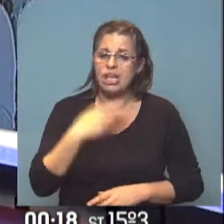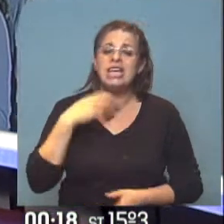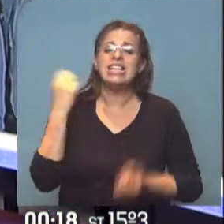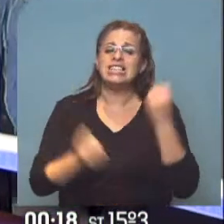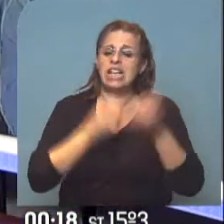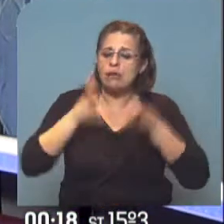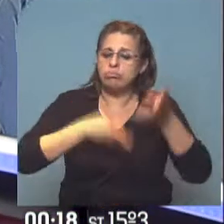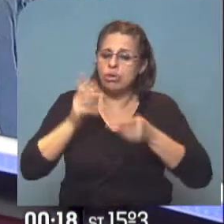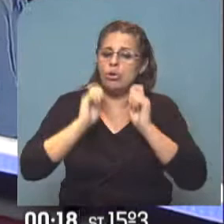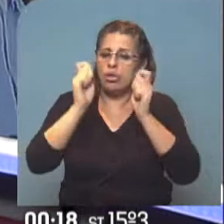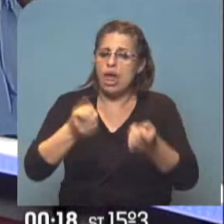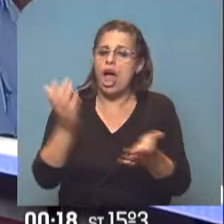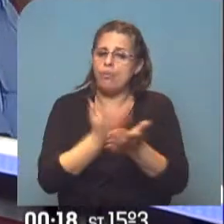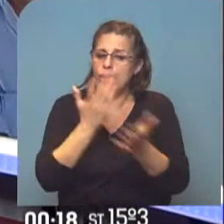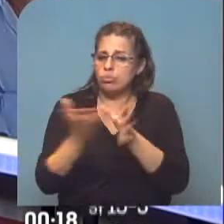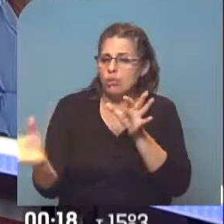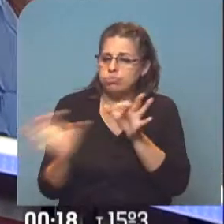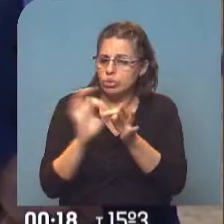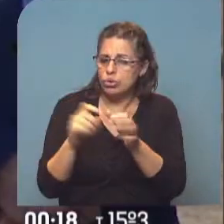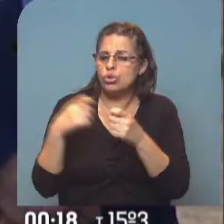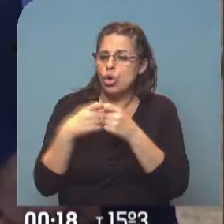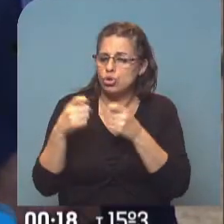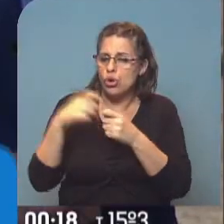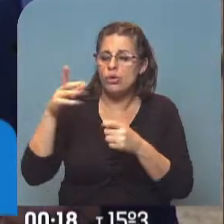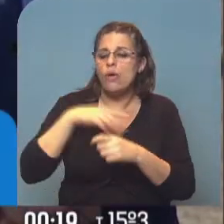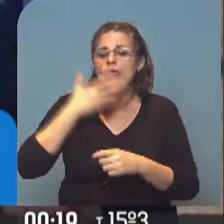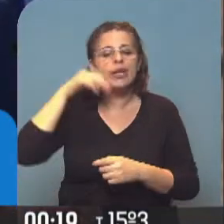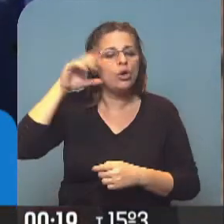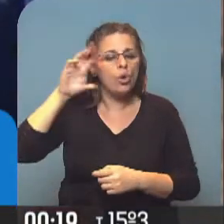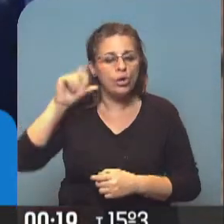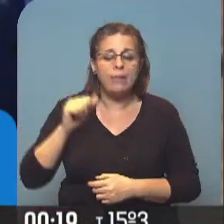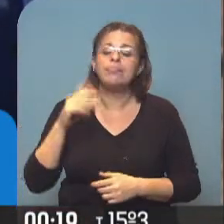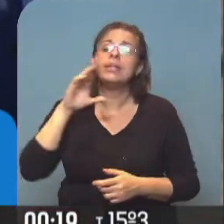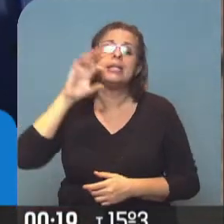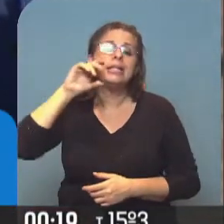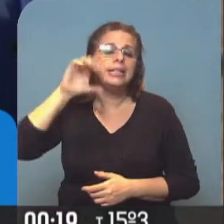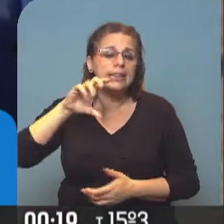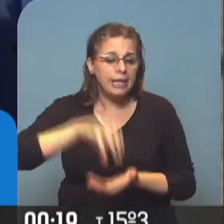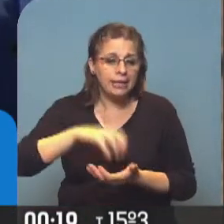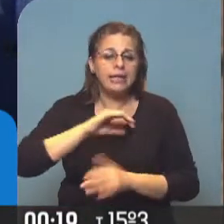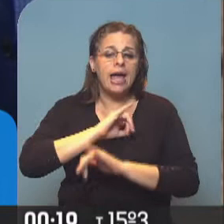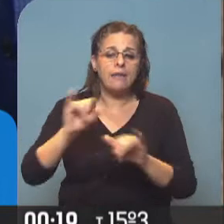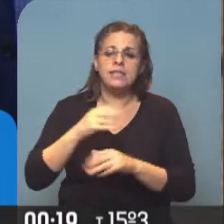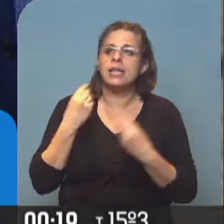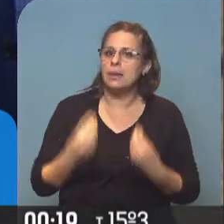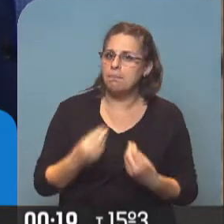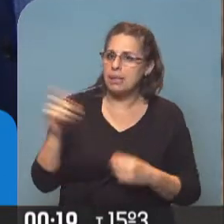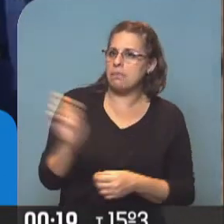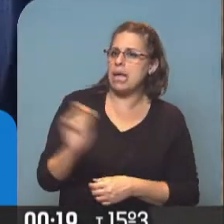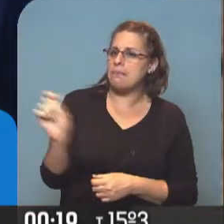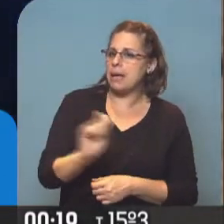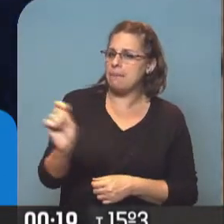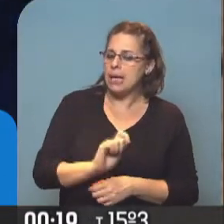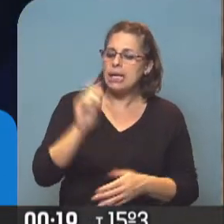a productores afiliados a FECOVIT. El INDEC ha vuelto a decirnos qué es lo que pasa todos los meses